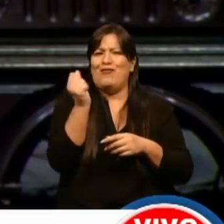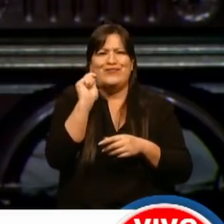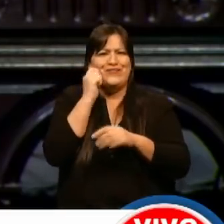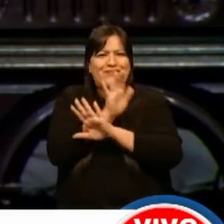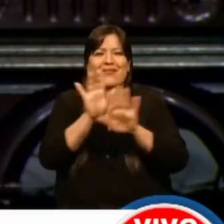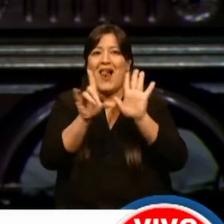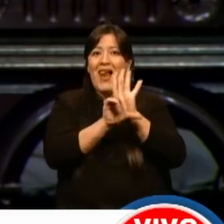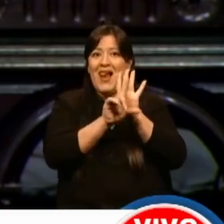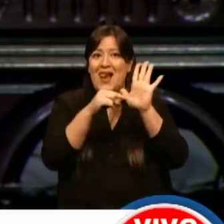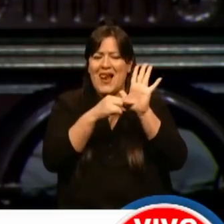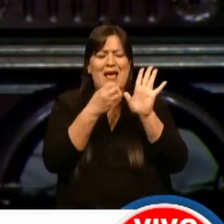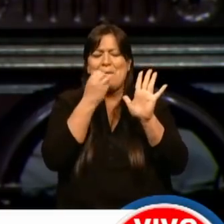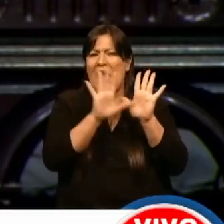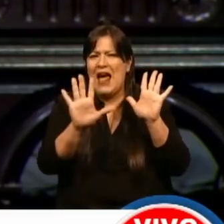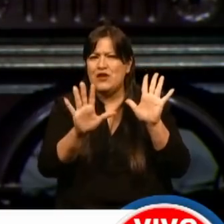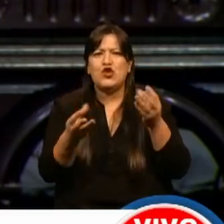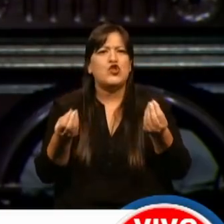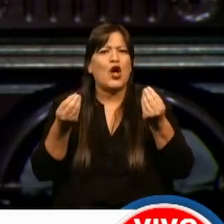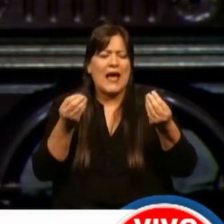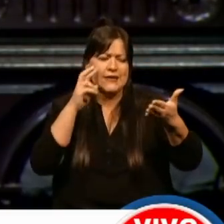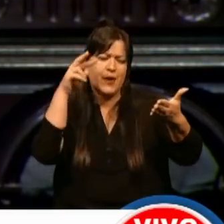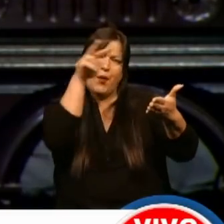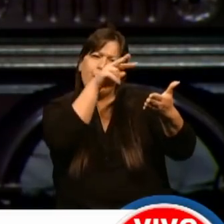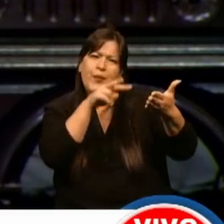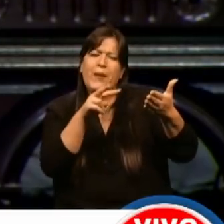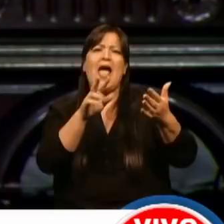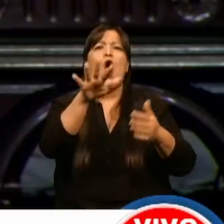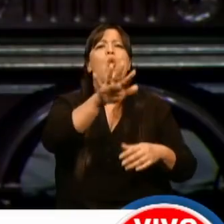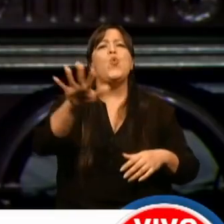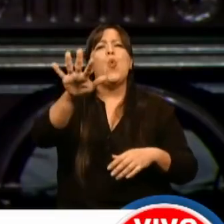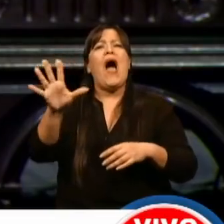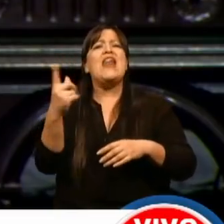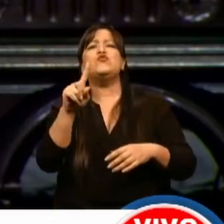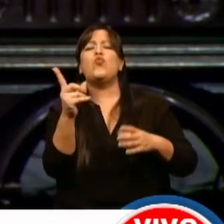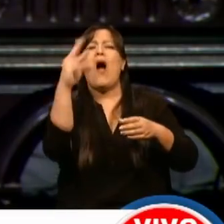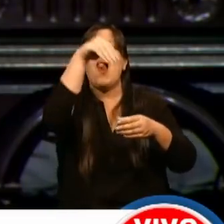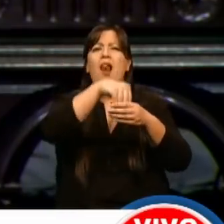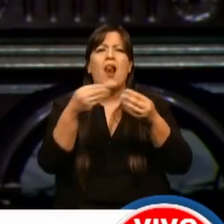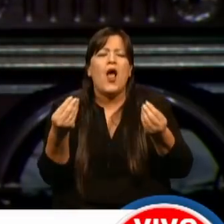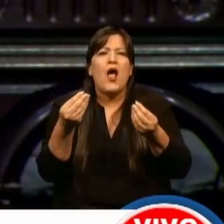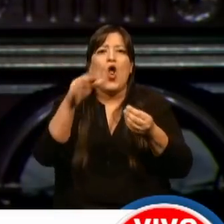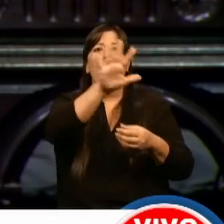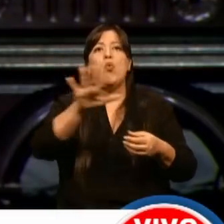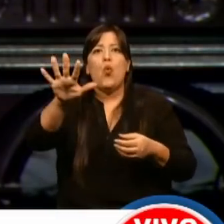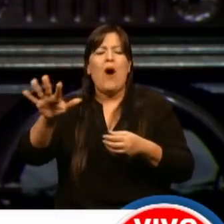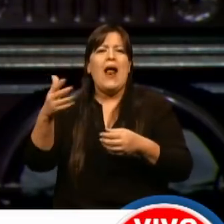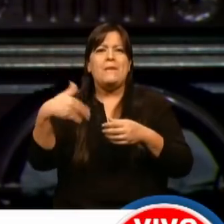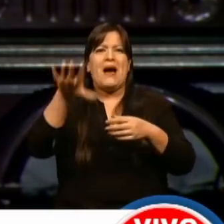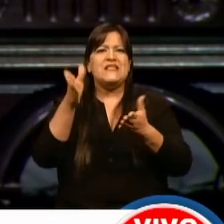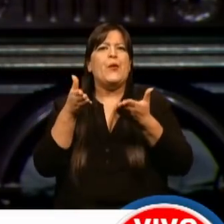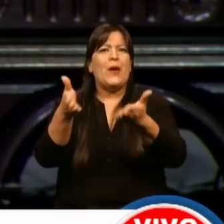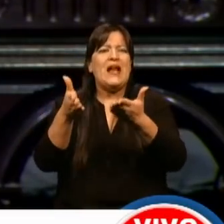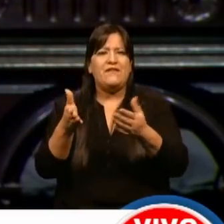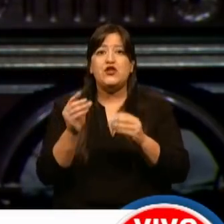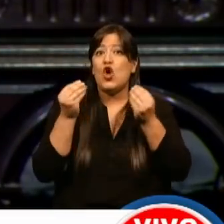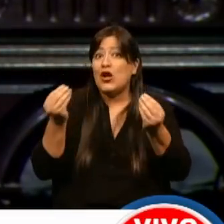esta ley es que cuando uno revisa qué lugares son incorporados, qué lugares van a ser beneficiados,